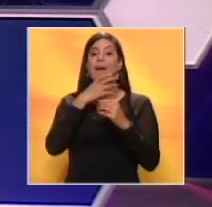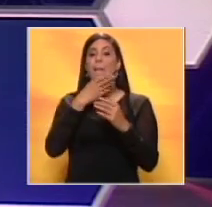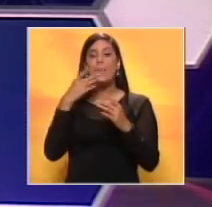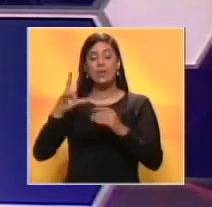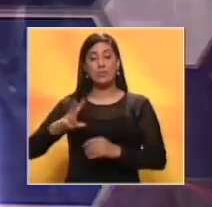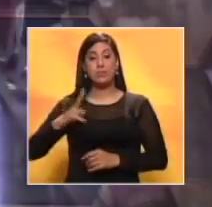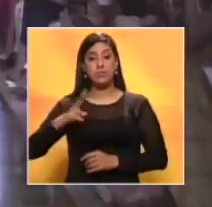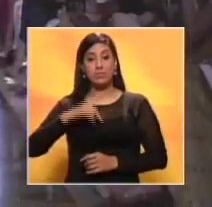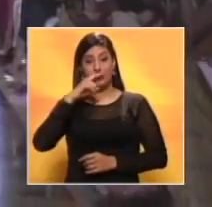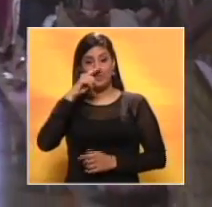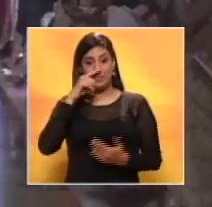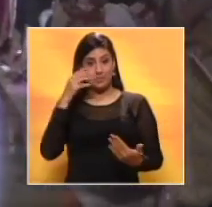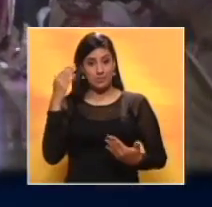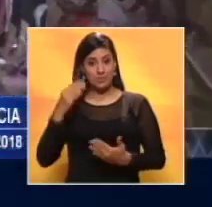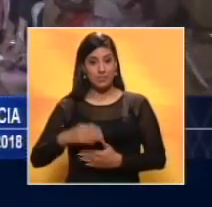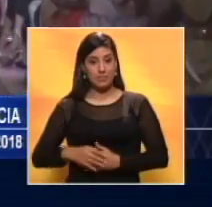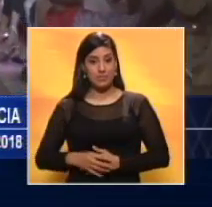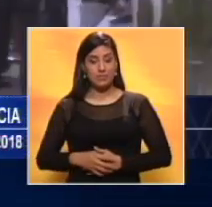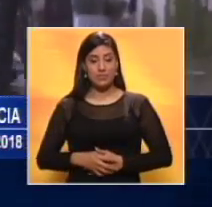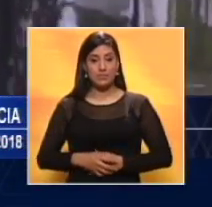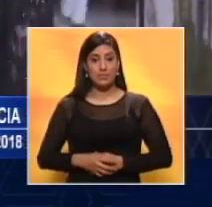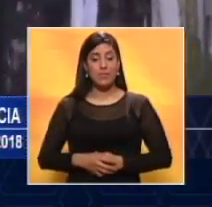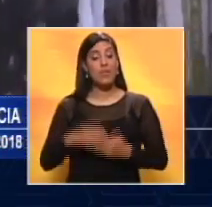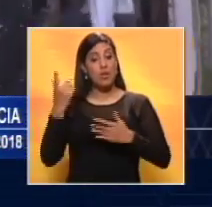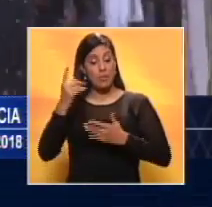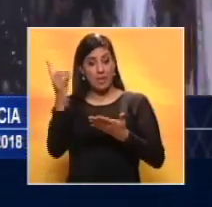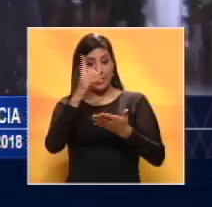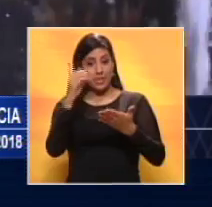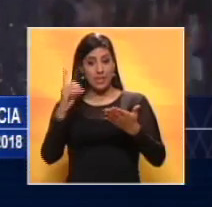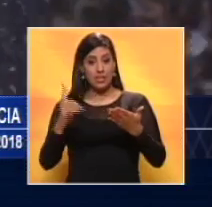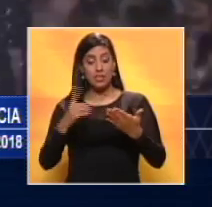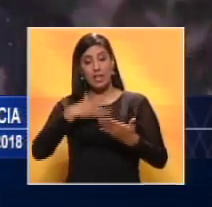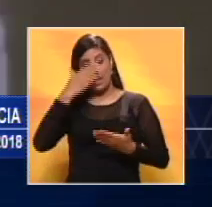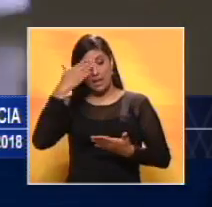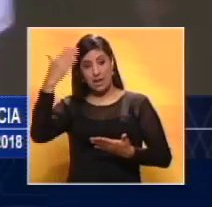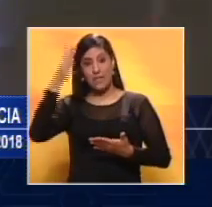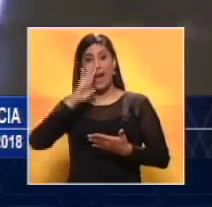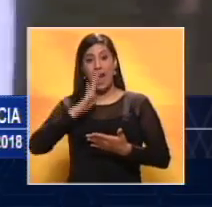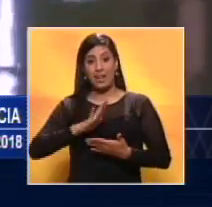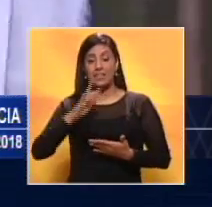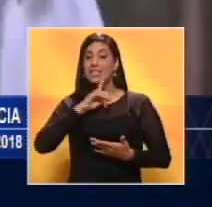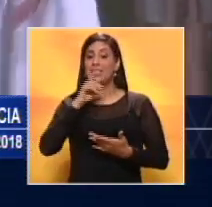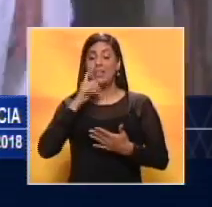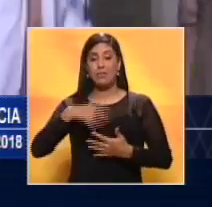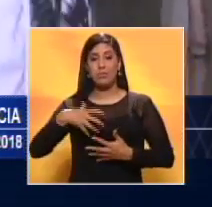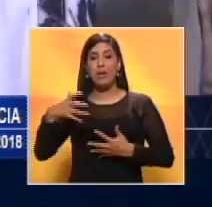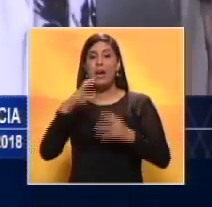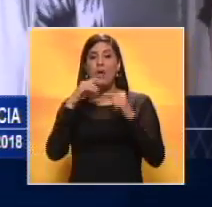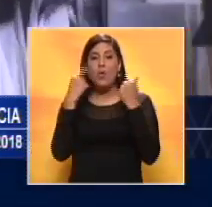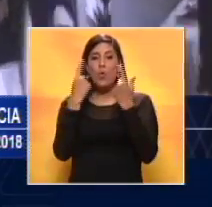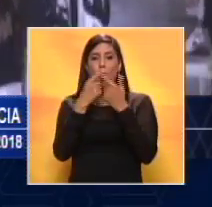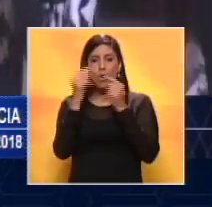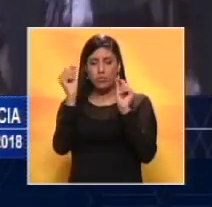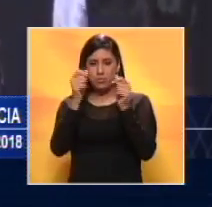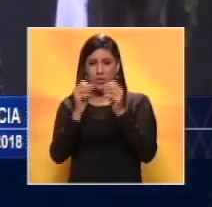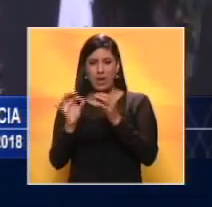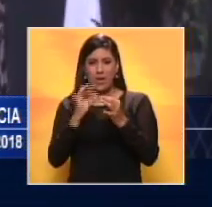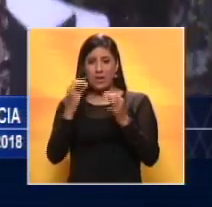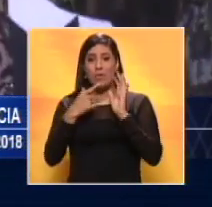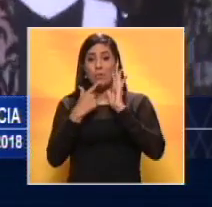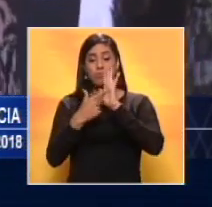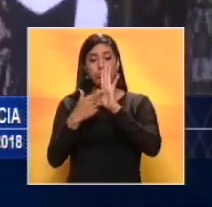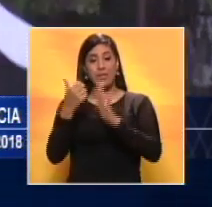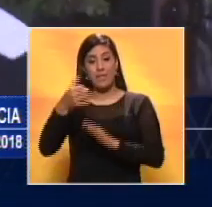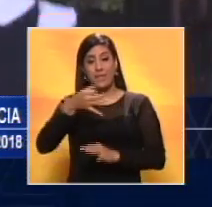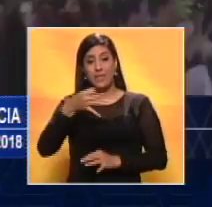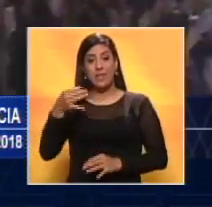lujo y elegancia. El diseñador libanés, quien se caracteriza por la riqueza de su estilo, destacó con su propuesta.